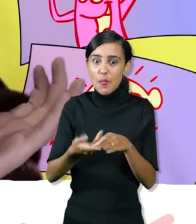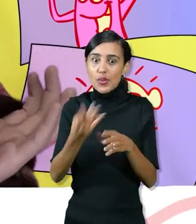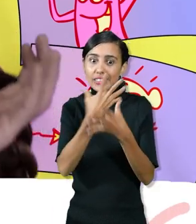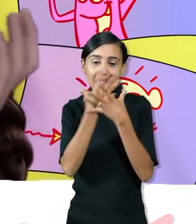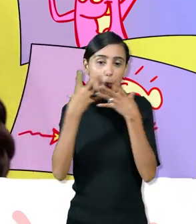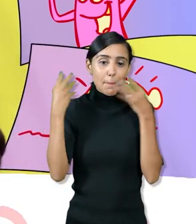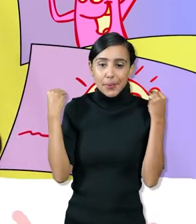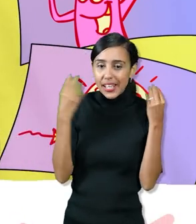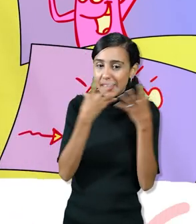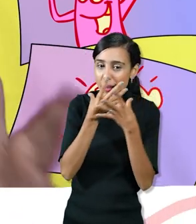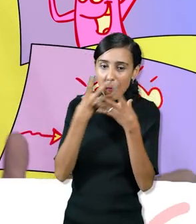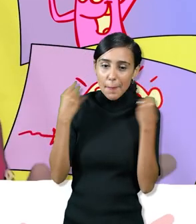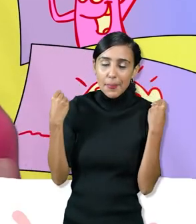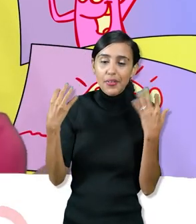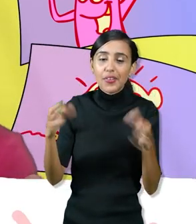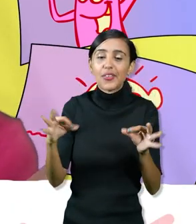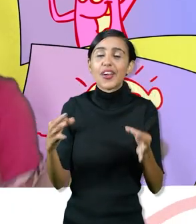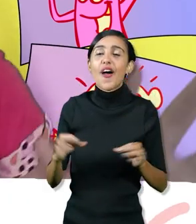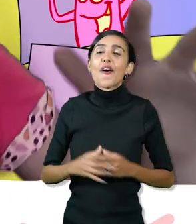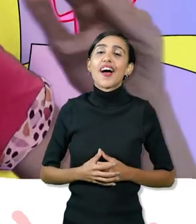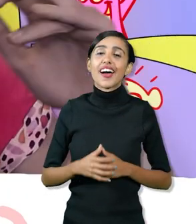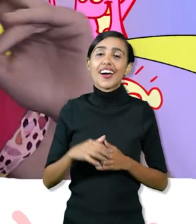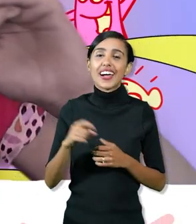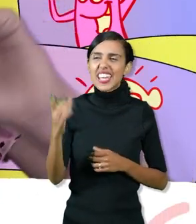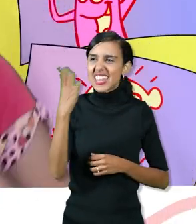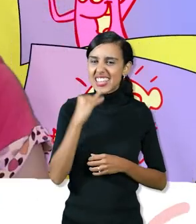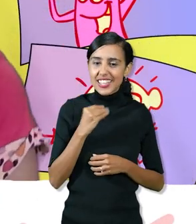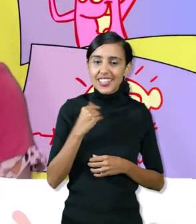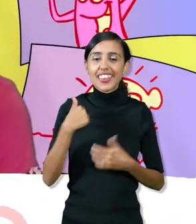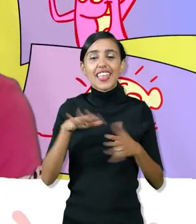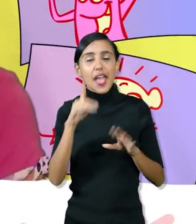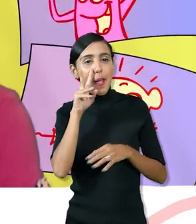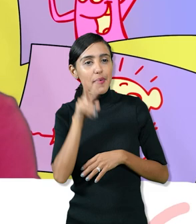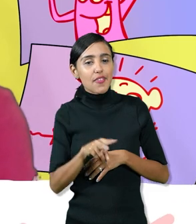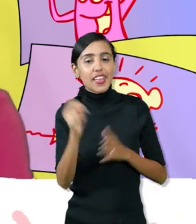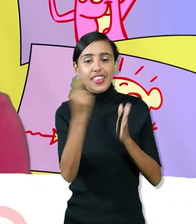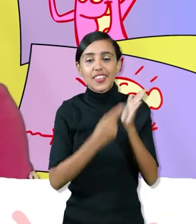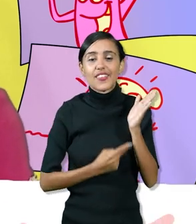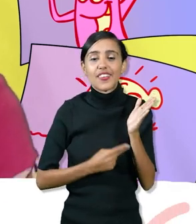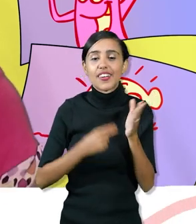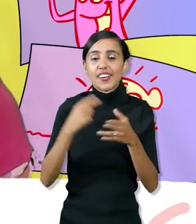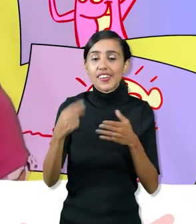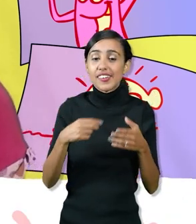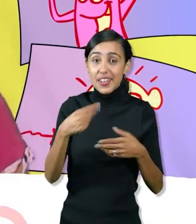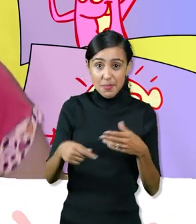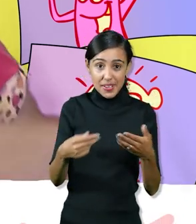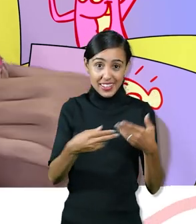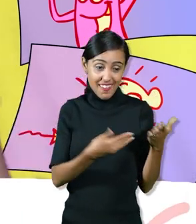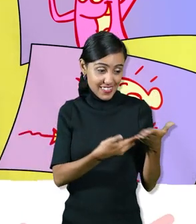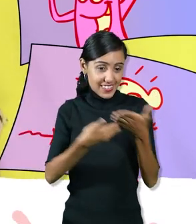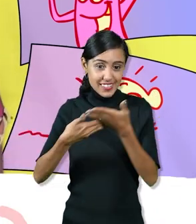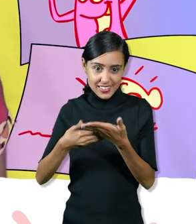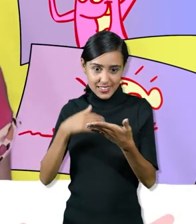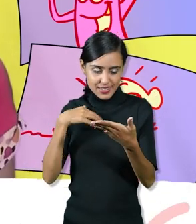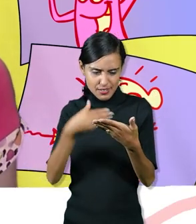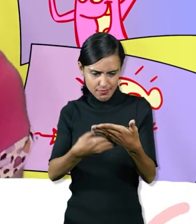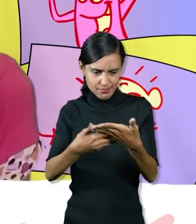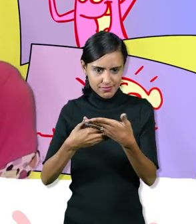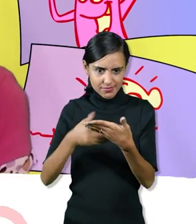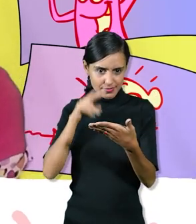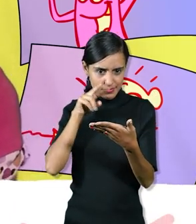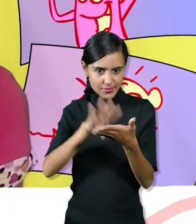pierde una hoja y dice, déjame ver los dibujitos que ella me estaba enseñando. Le da la vuelta